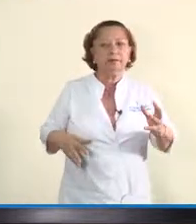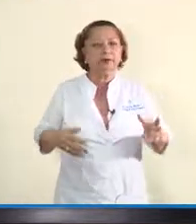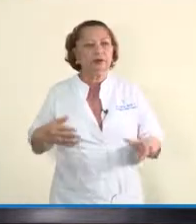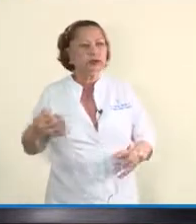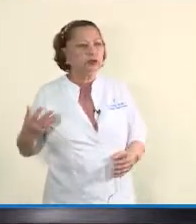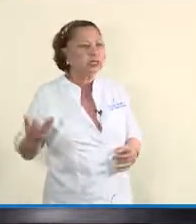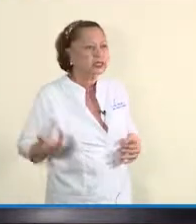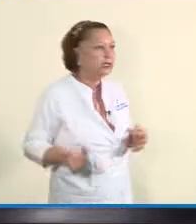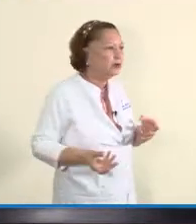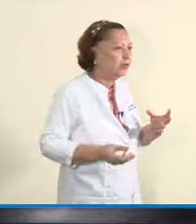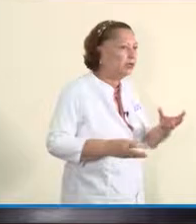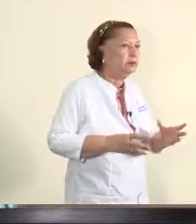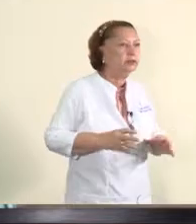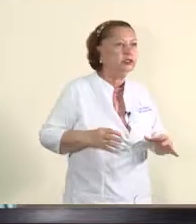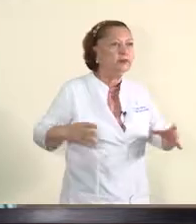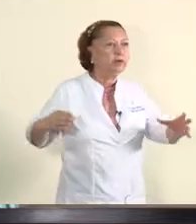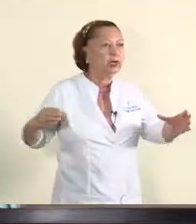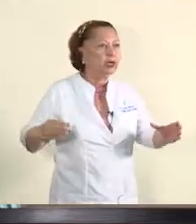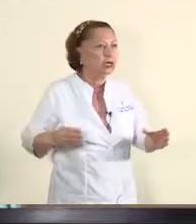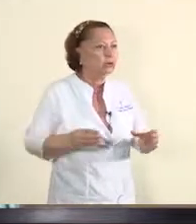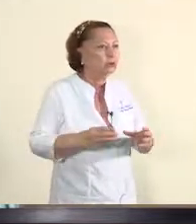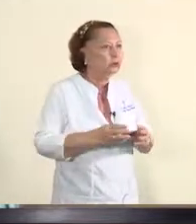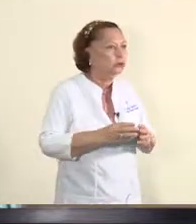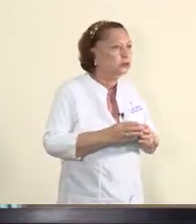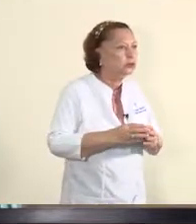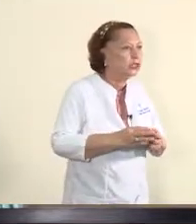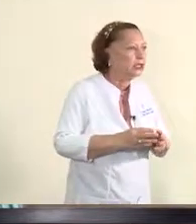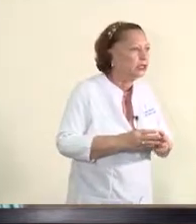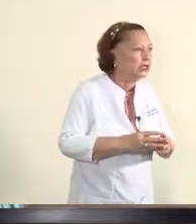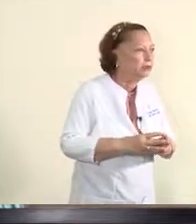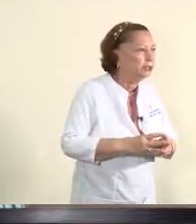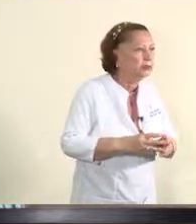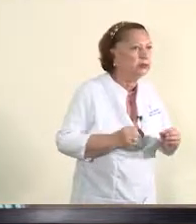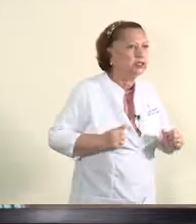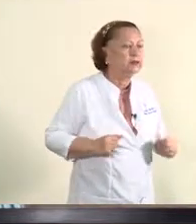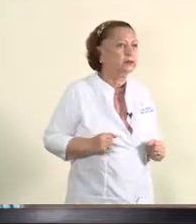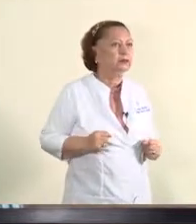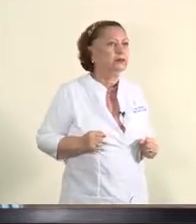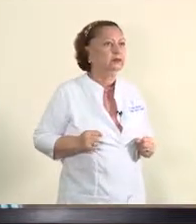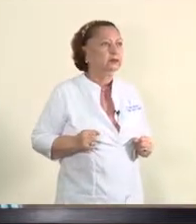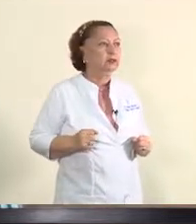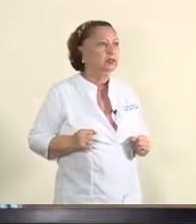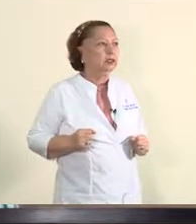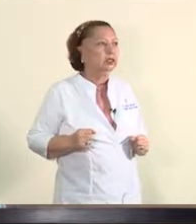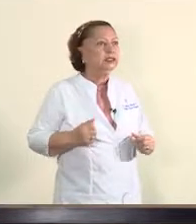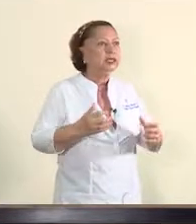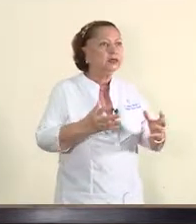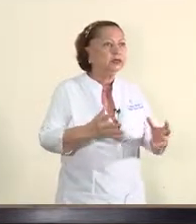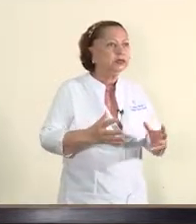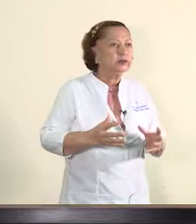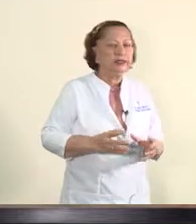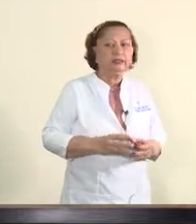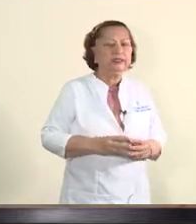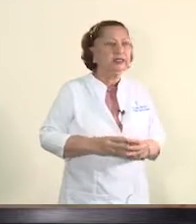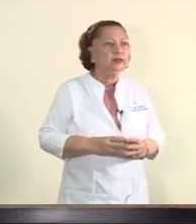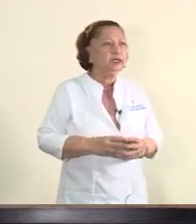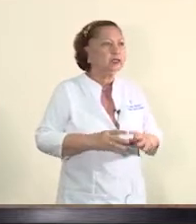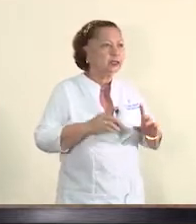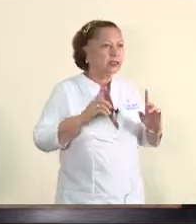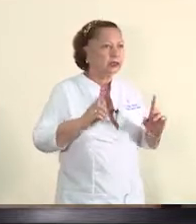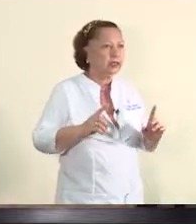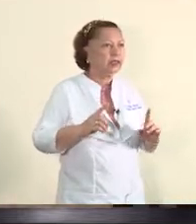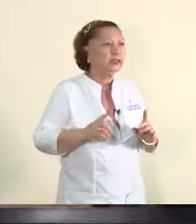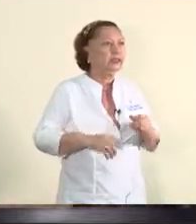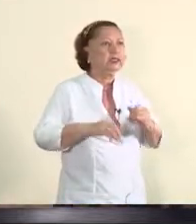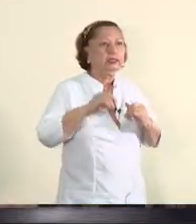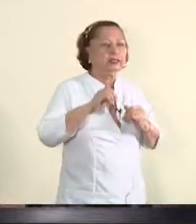se sienten bien, pero que todas quieren hablar al mismo tiempo, haga un grupo terapéutico. Ese grupo se va a